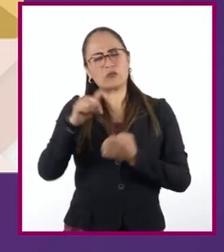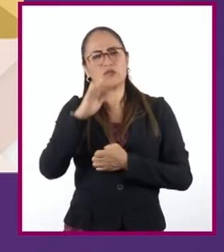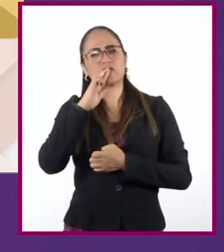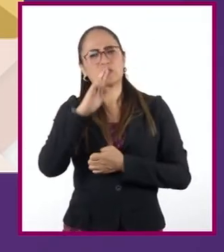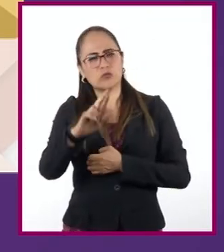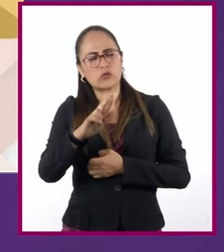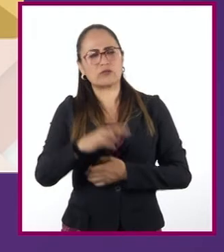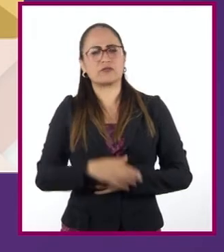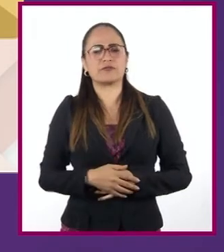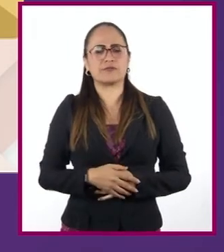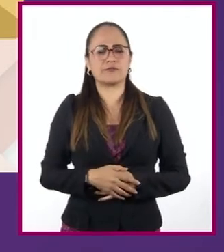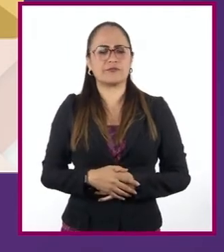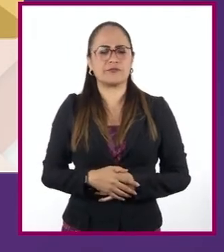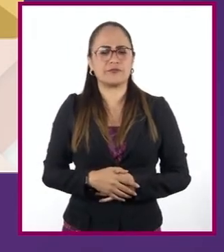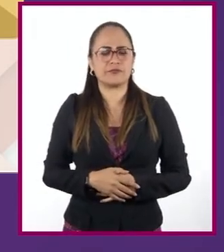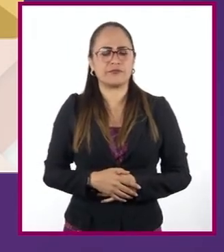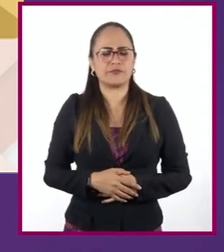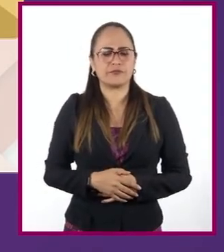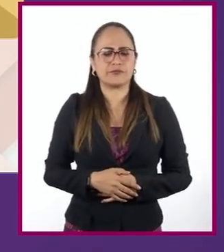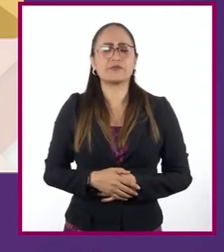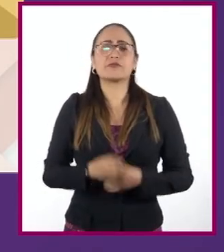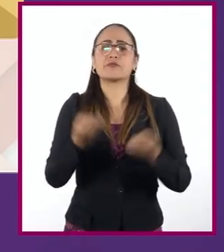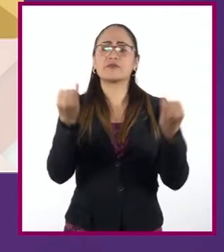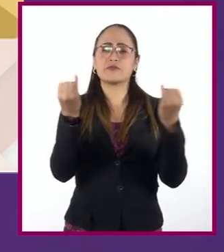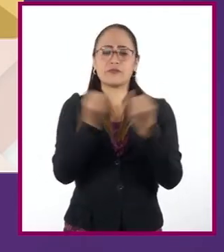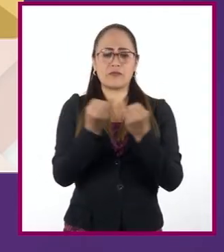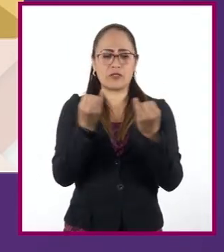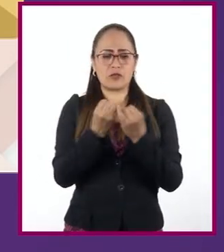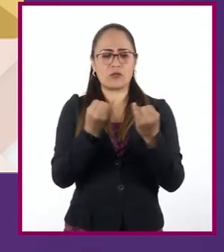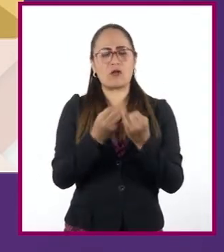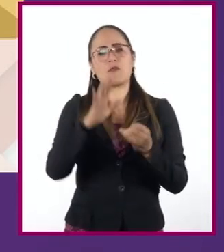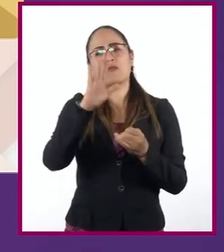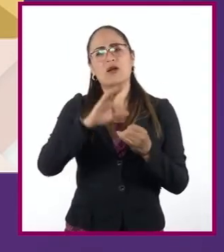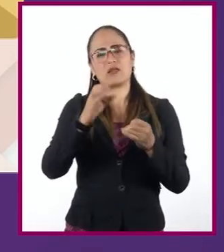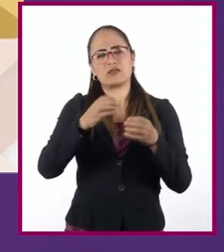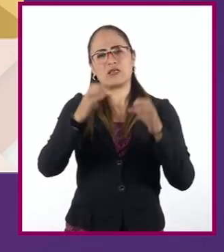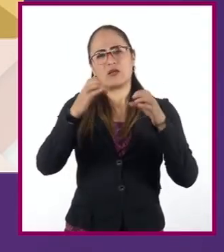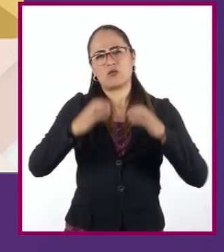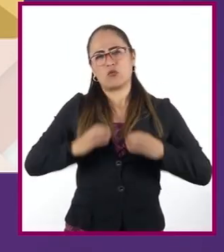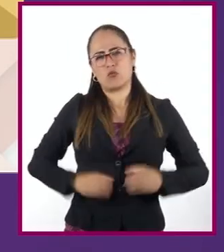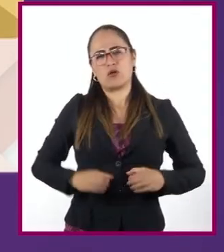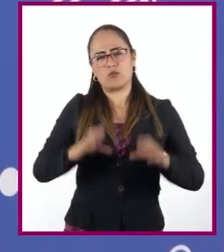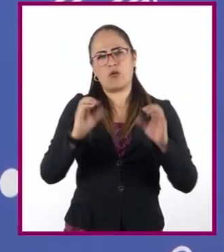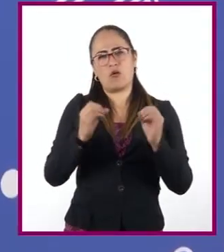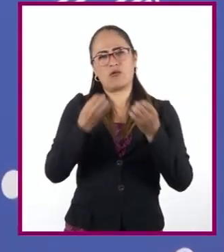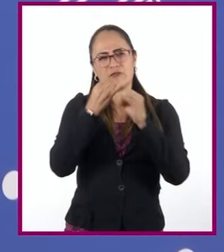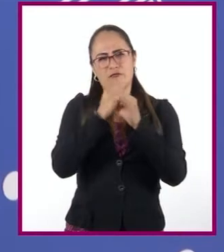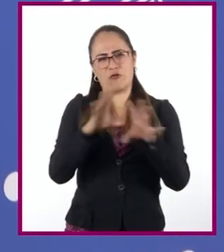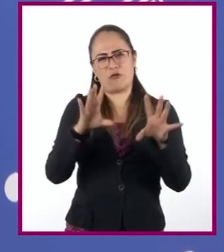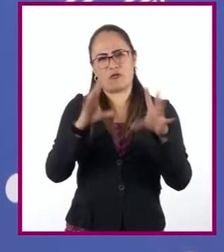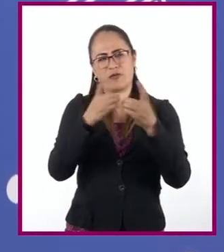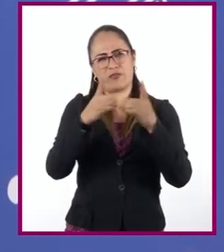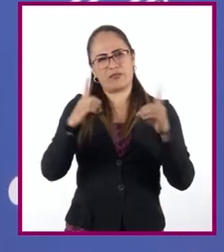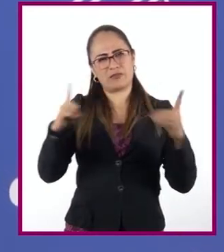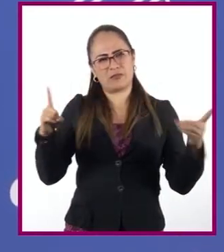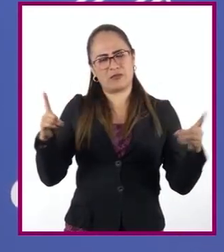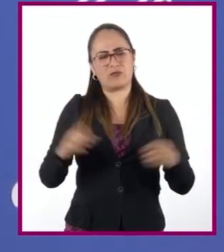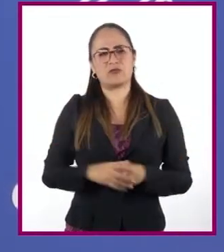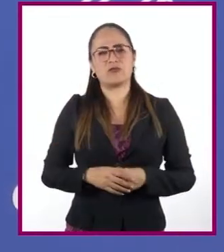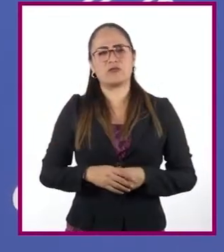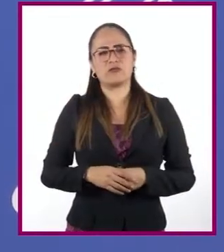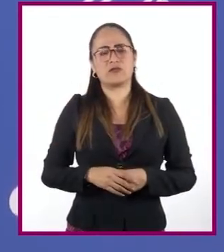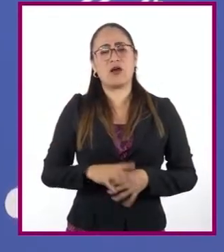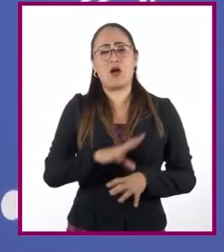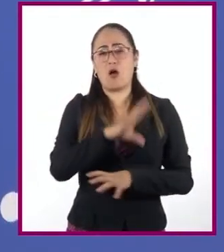encuesta. También se conoce como cuerpo o desarrollo del informe. No es necesario que